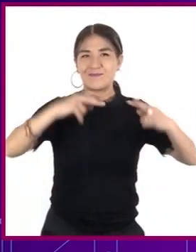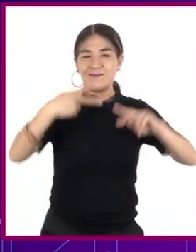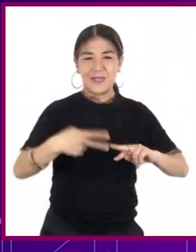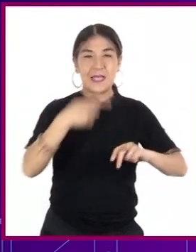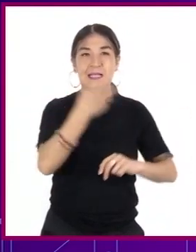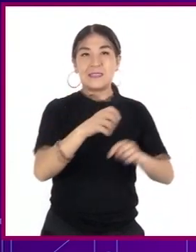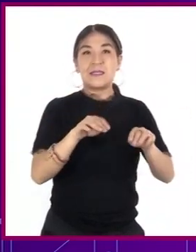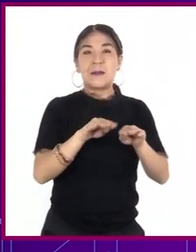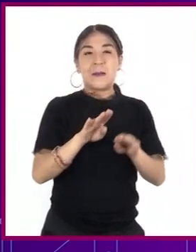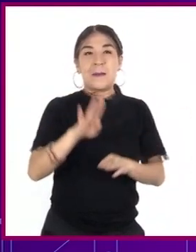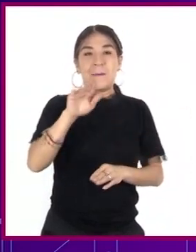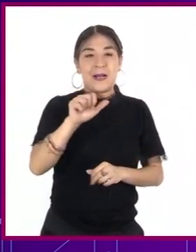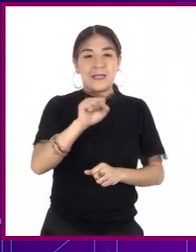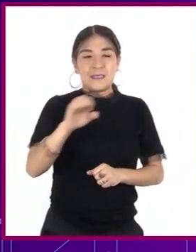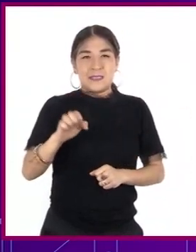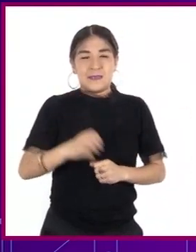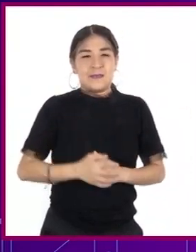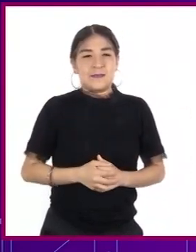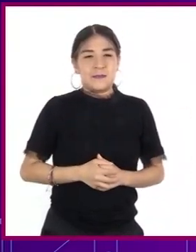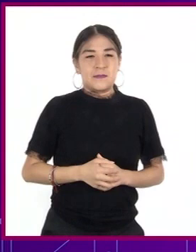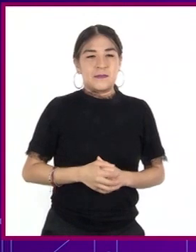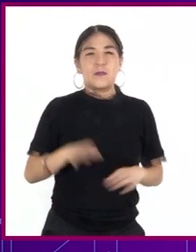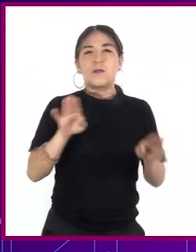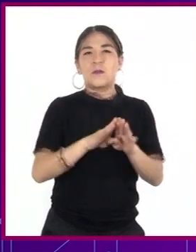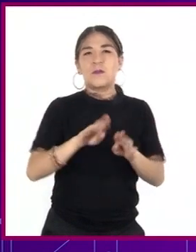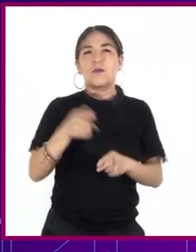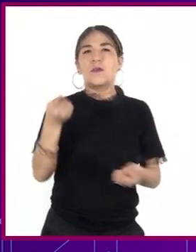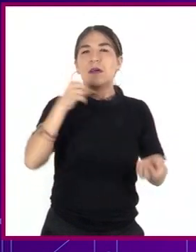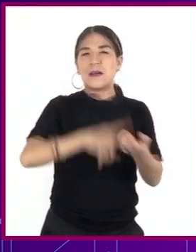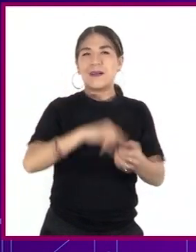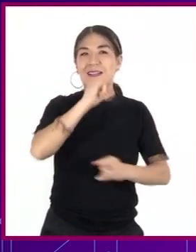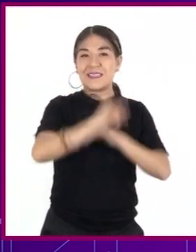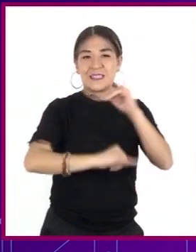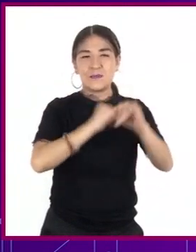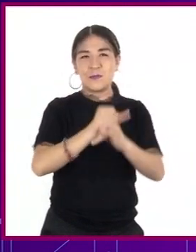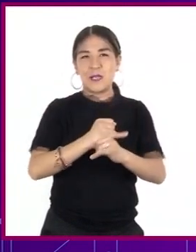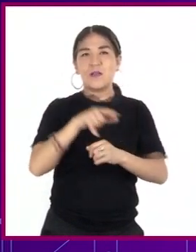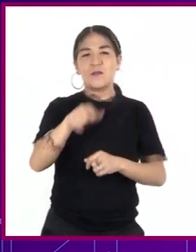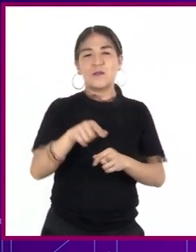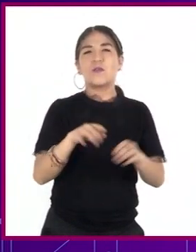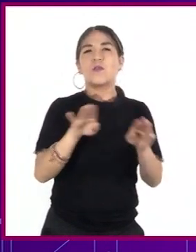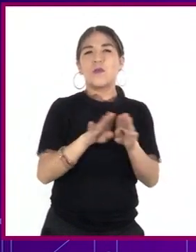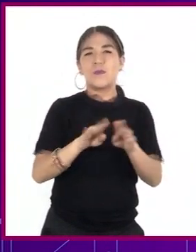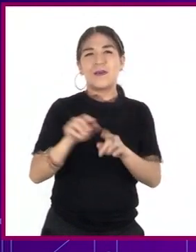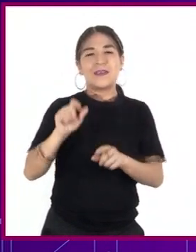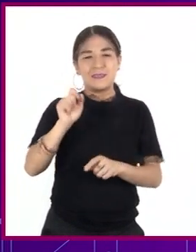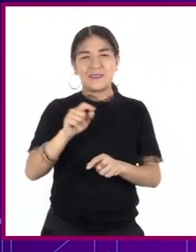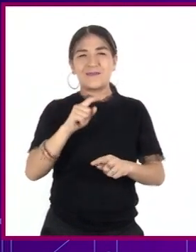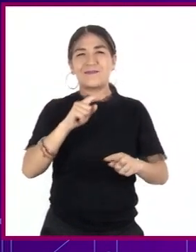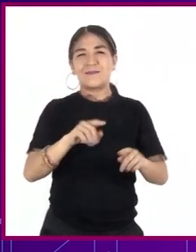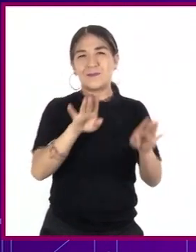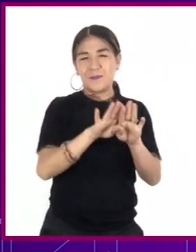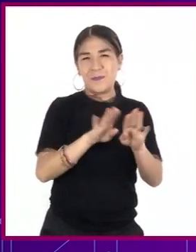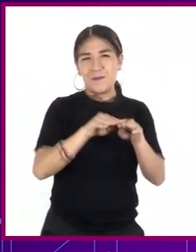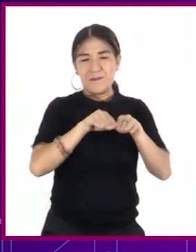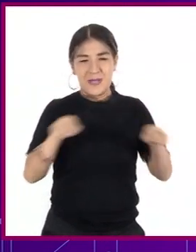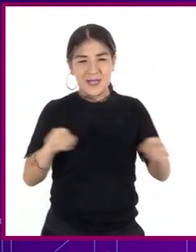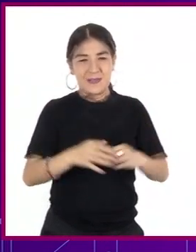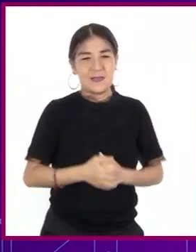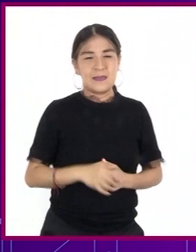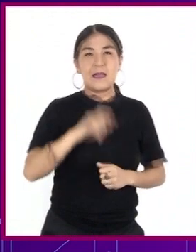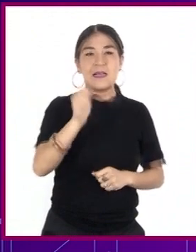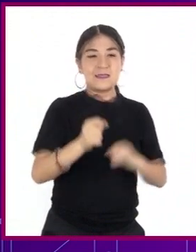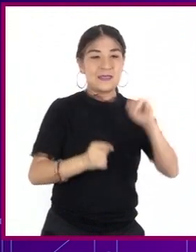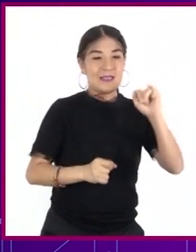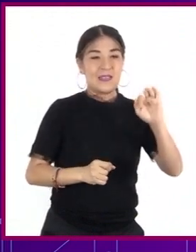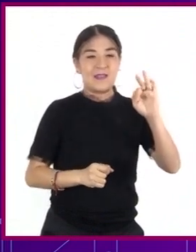la base al sistema internacional de unidades. Por lo tanto, como un pie es equivalente a